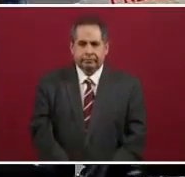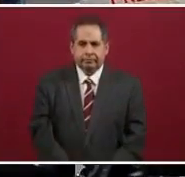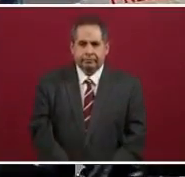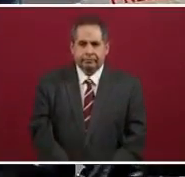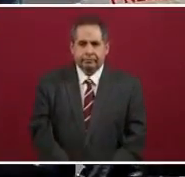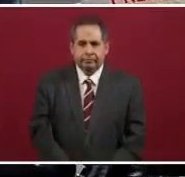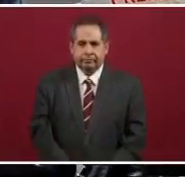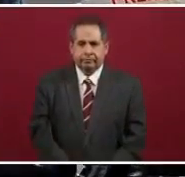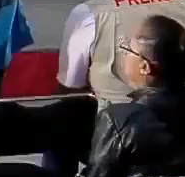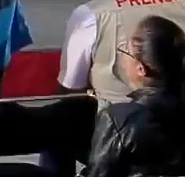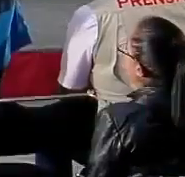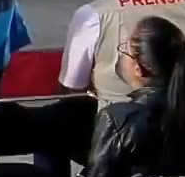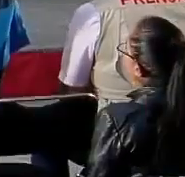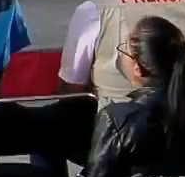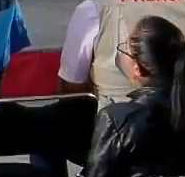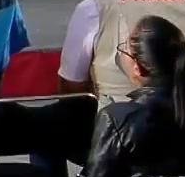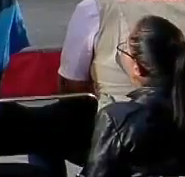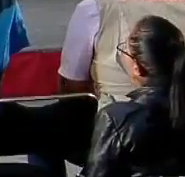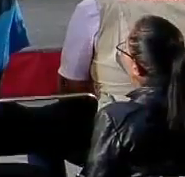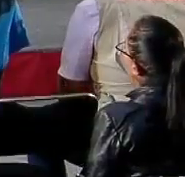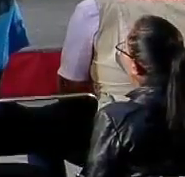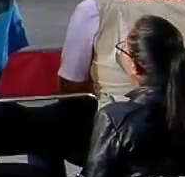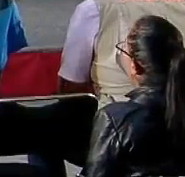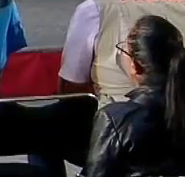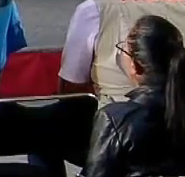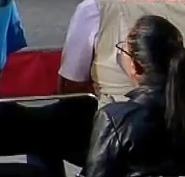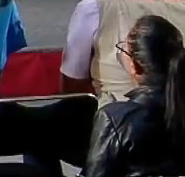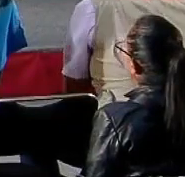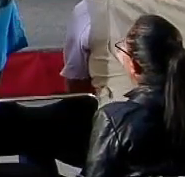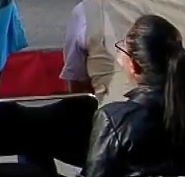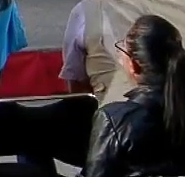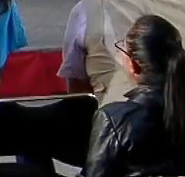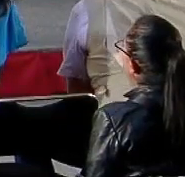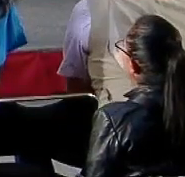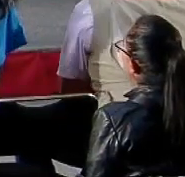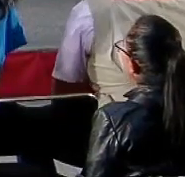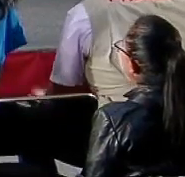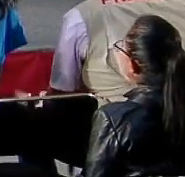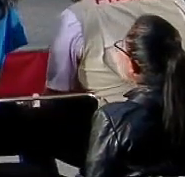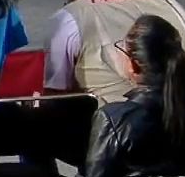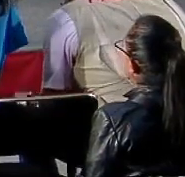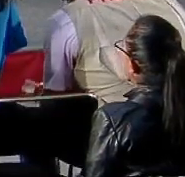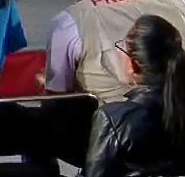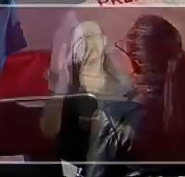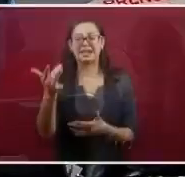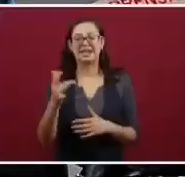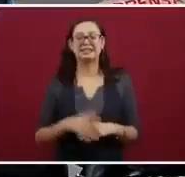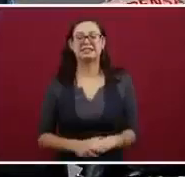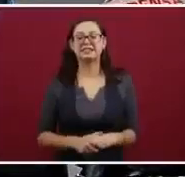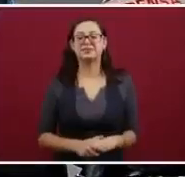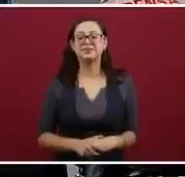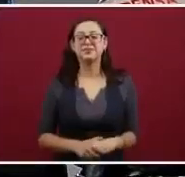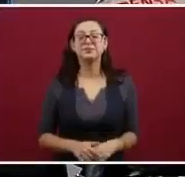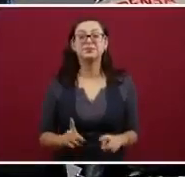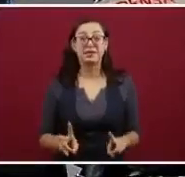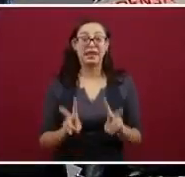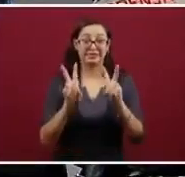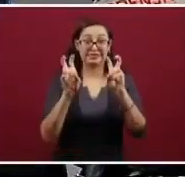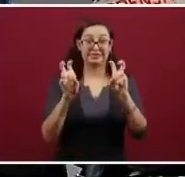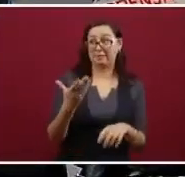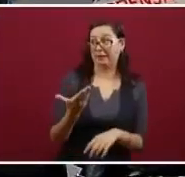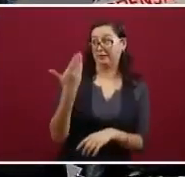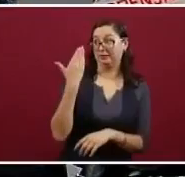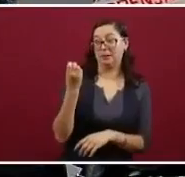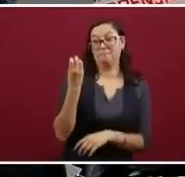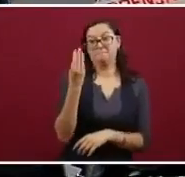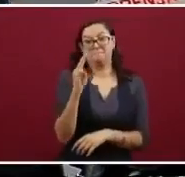presidente. Tú, perdón. Sí. Buenos días, gracias. Elsin Juárez, de Puntos Suspensivos. Debido al memorándum de austeridad que firmó a principios de